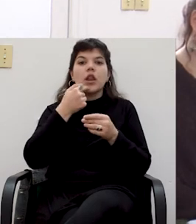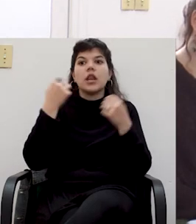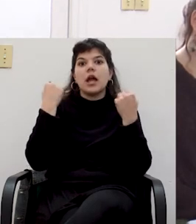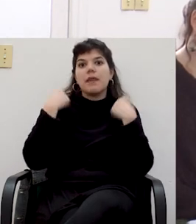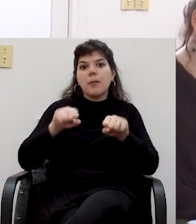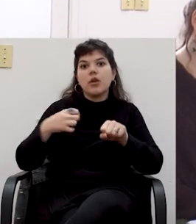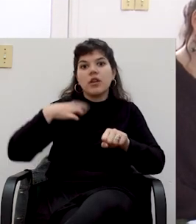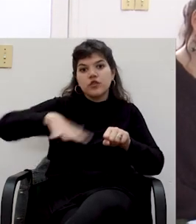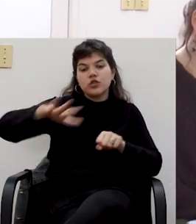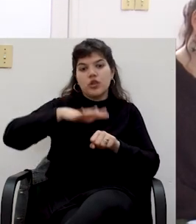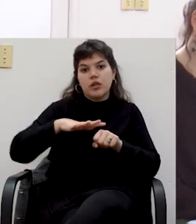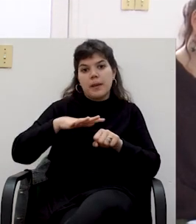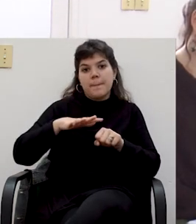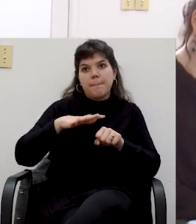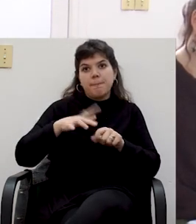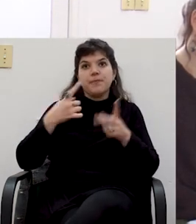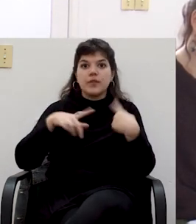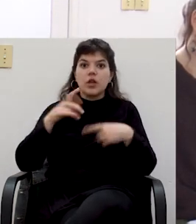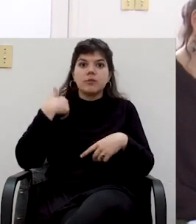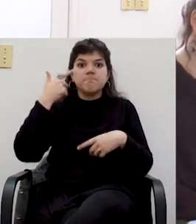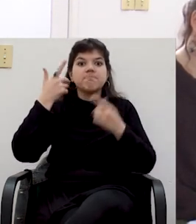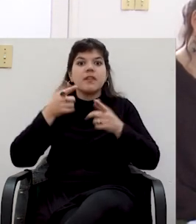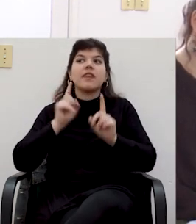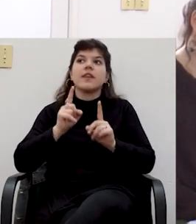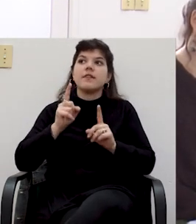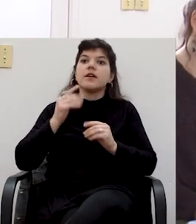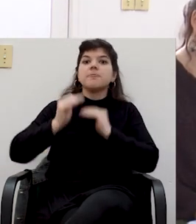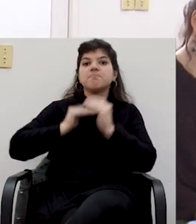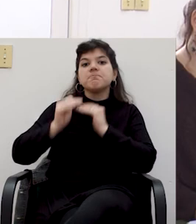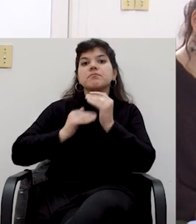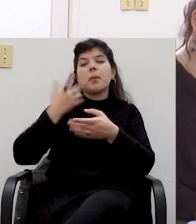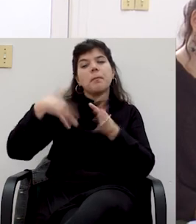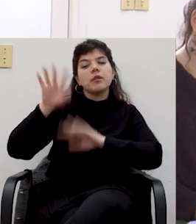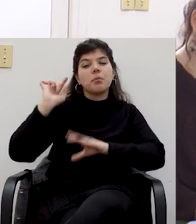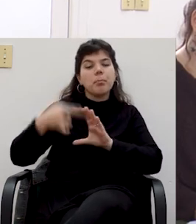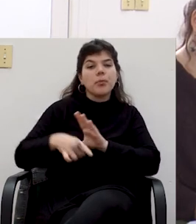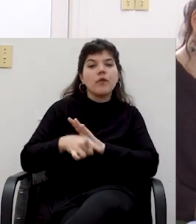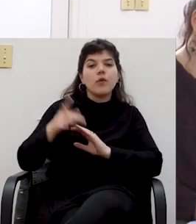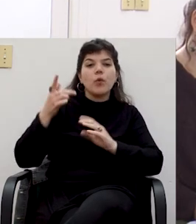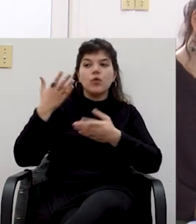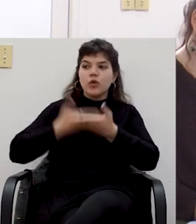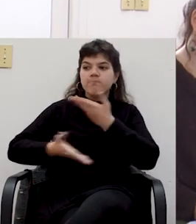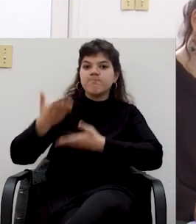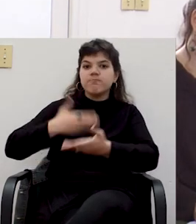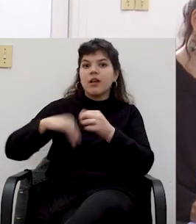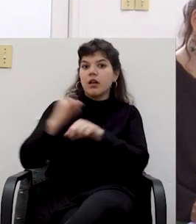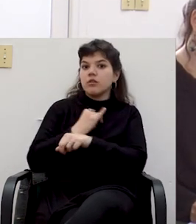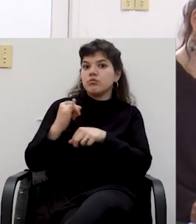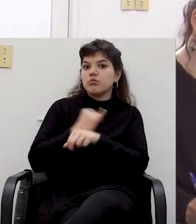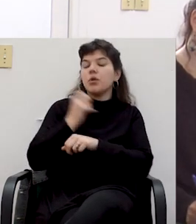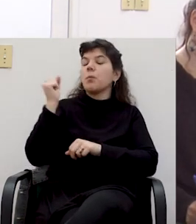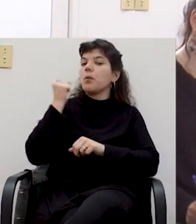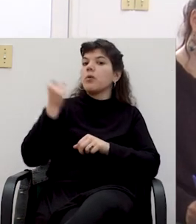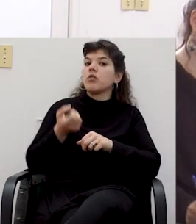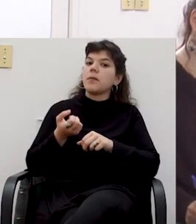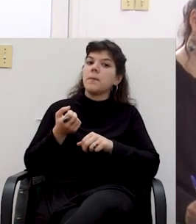deportivas. Entonces, en eso me parece que tenemos que procesar y profundizar una sinergia institucional